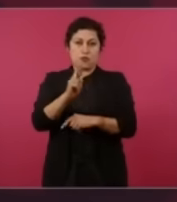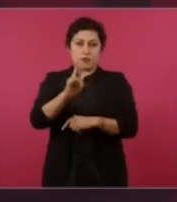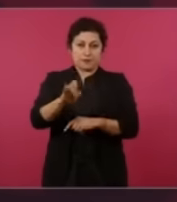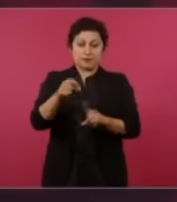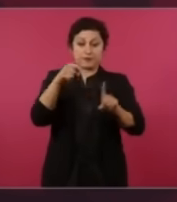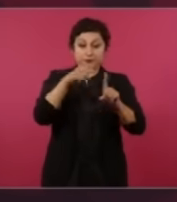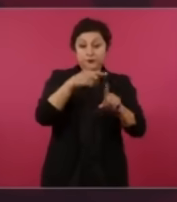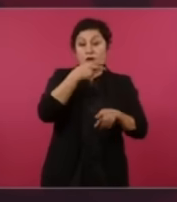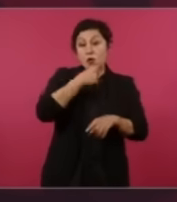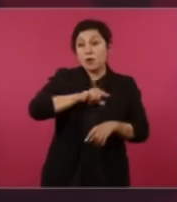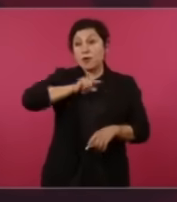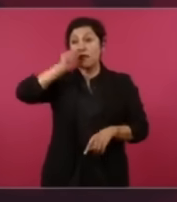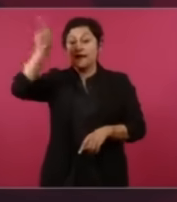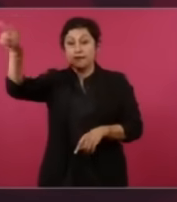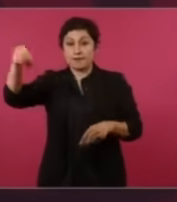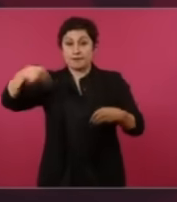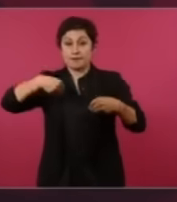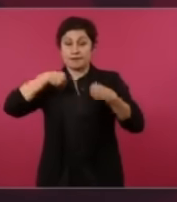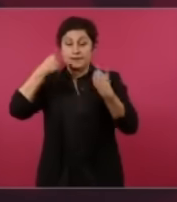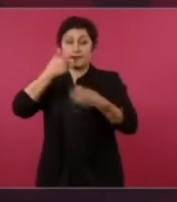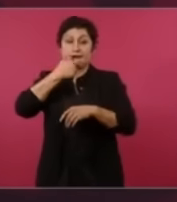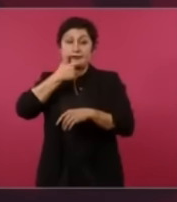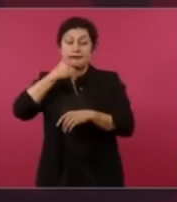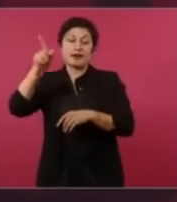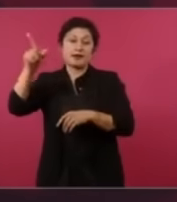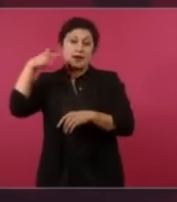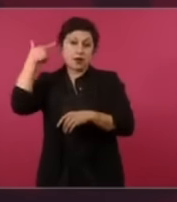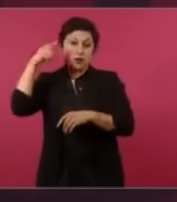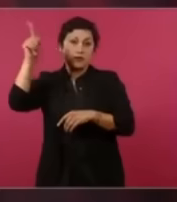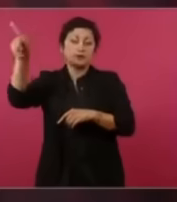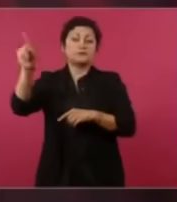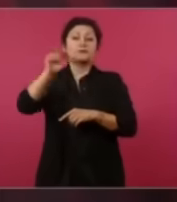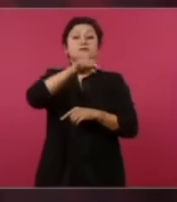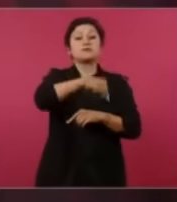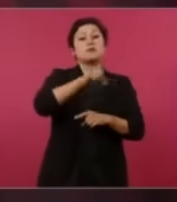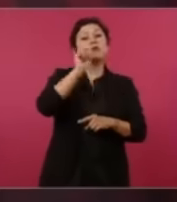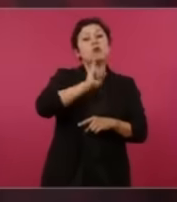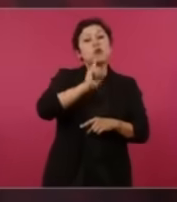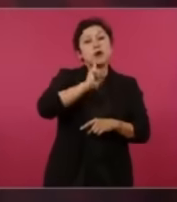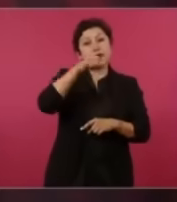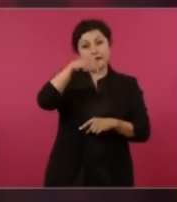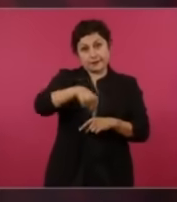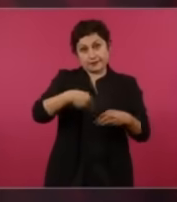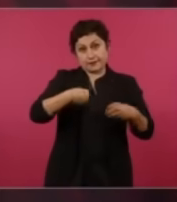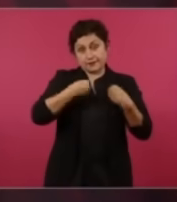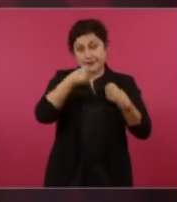Sí, pero era dirigente del PRI en el Congreso.